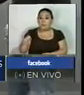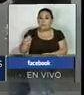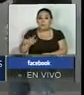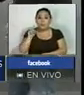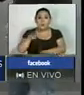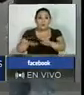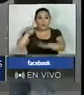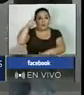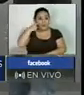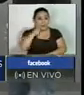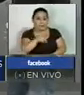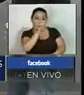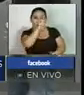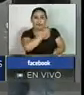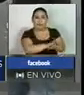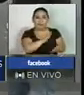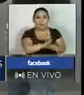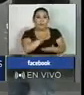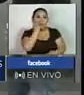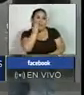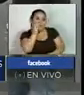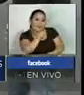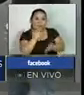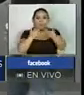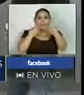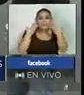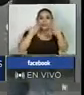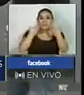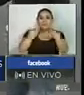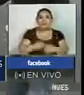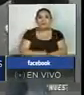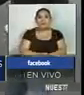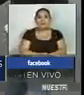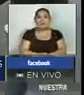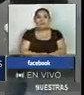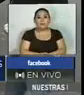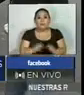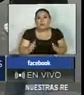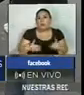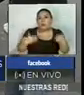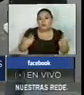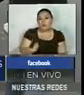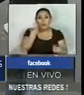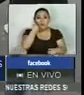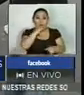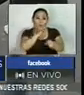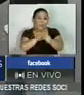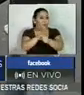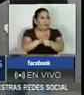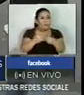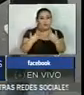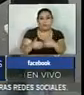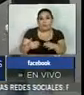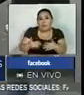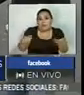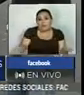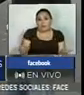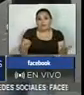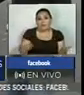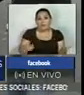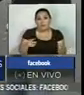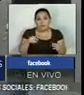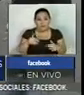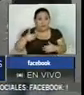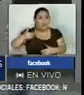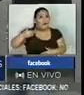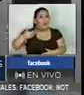Gracias a Dios que lo logramos hallar para que la mamita esté contenta. Porque como por la pandemia tiene que ser diferente o que no queramos más, para que